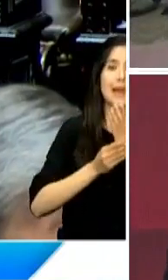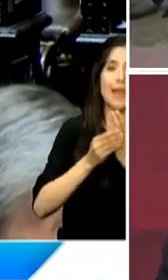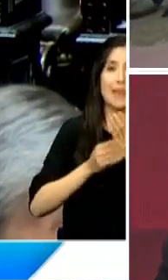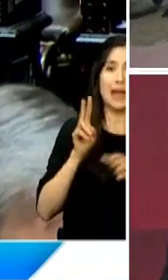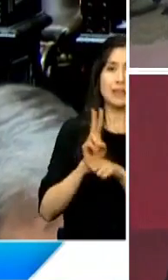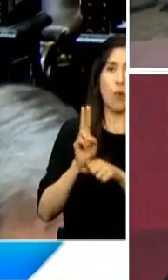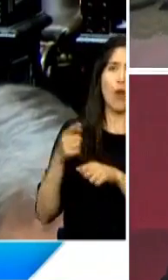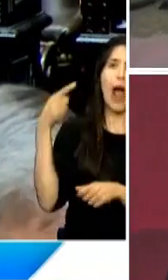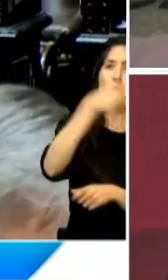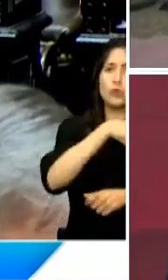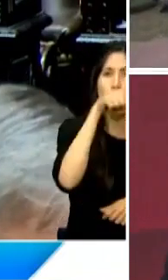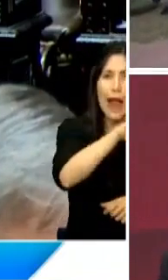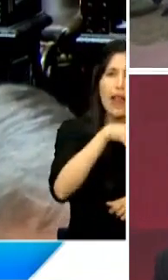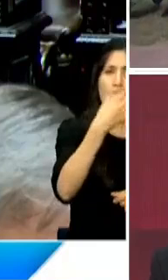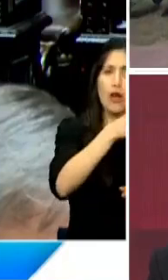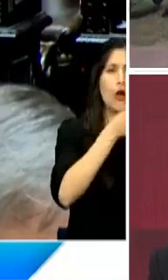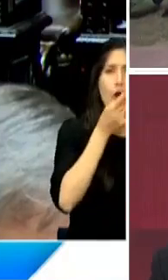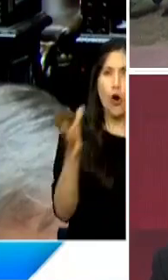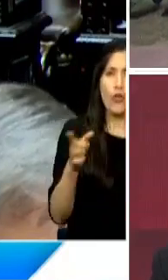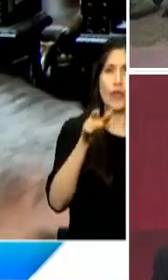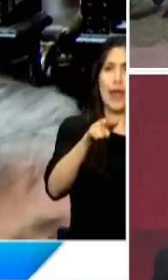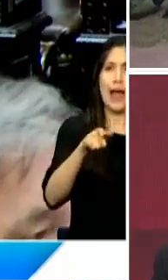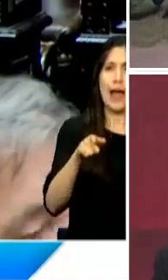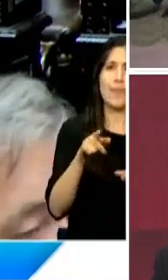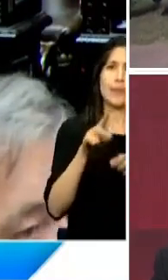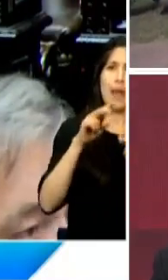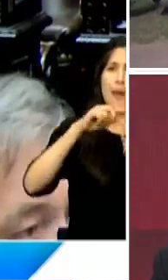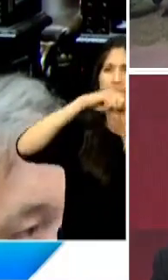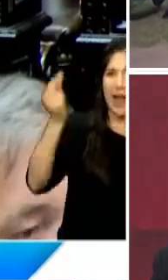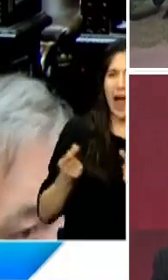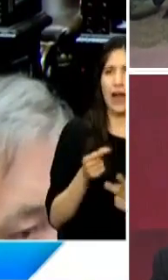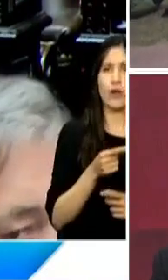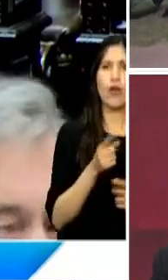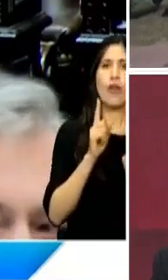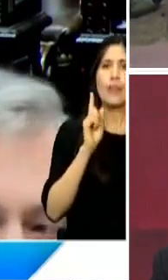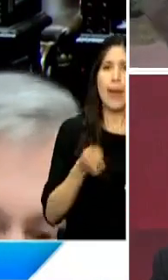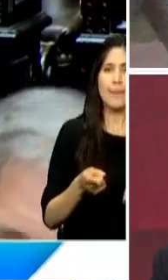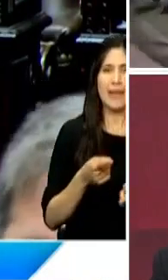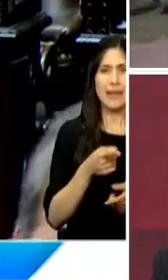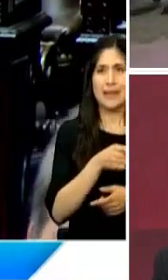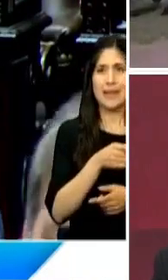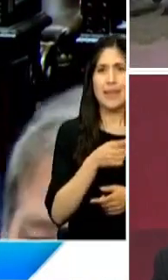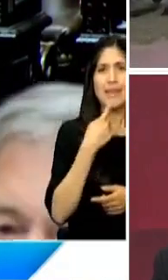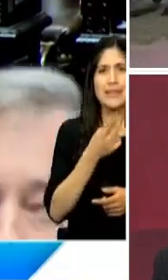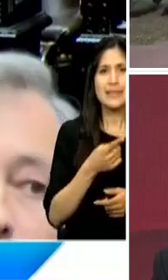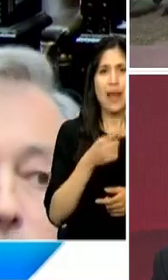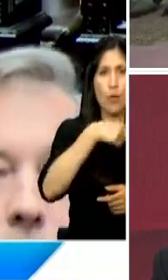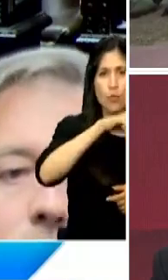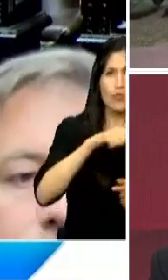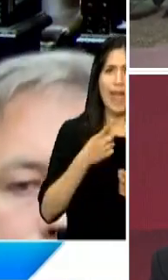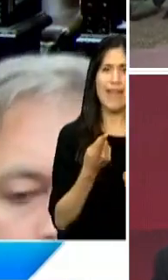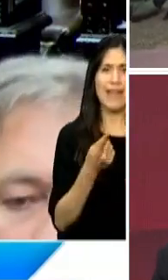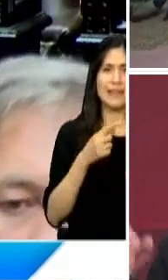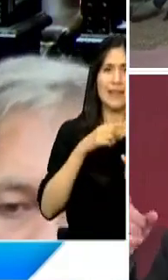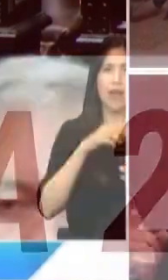las 14 toneladas de piedra. Bien, partido definido dentro del recinto, votación definida, nos vamos a la calle a ver qué está pasando. Ya con el resultado puesto